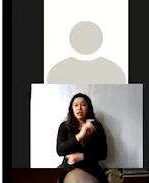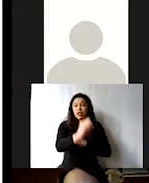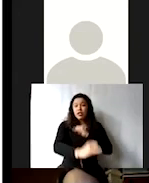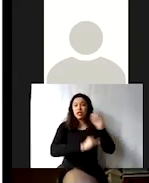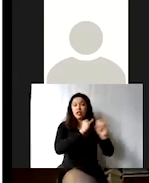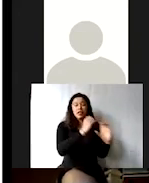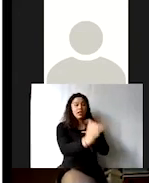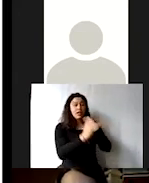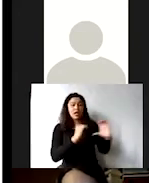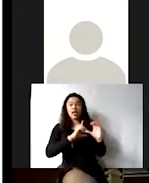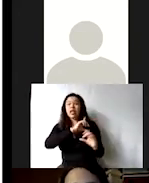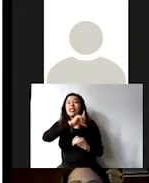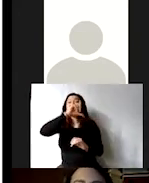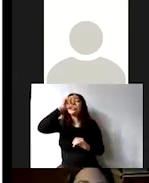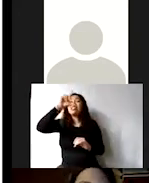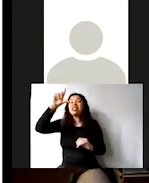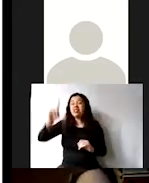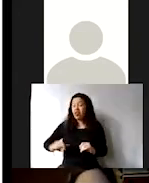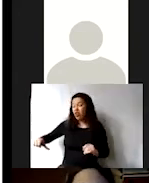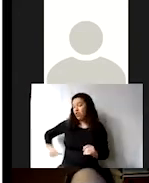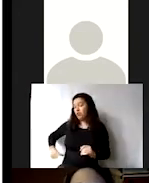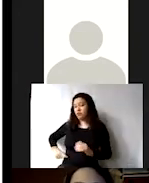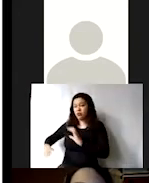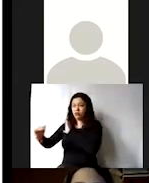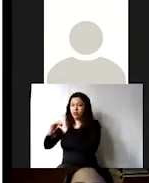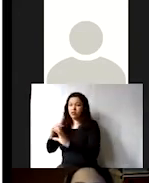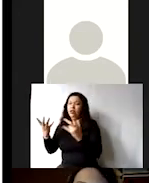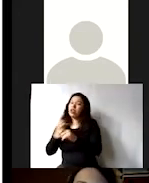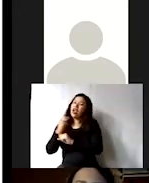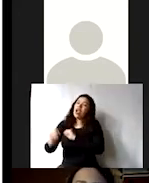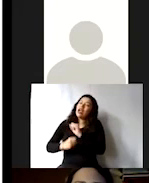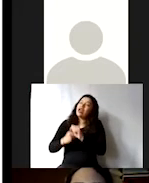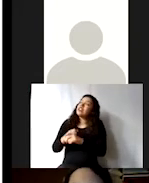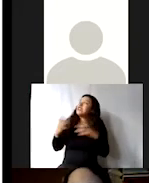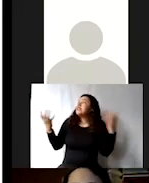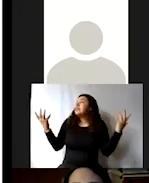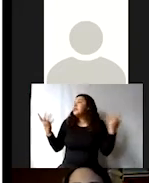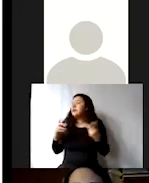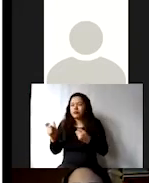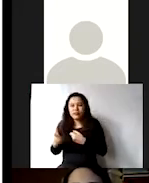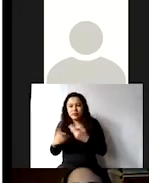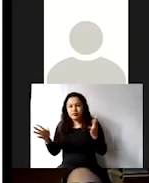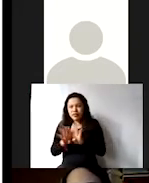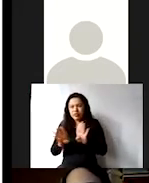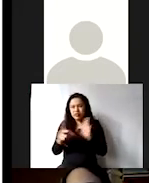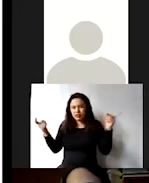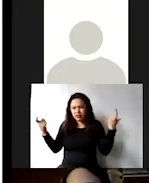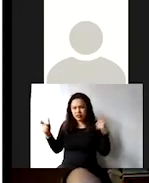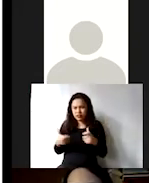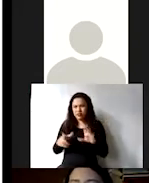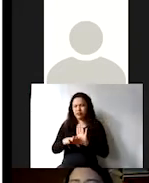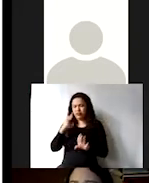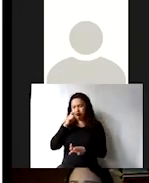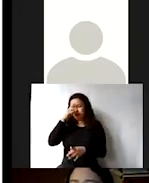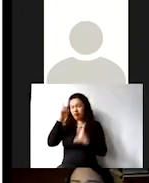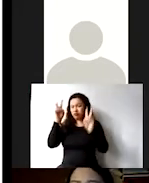que el propio gobierno de México. Este año fue una cosa todavía un poco más cerrada y más ortodoxa frente a este